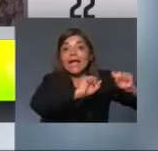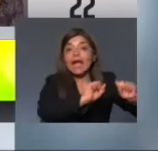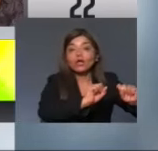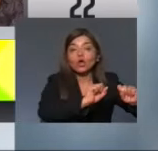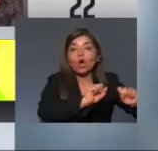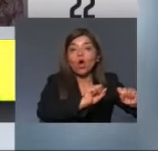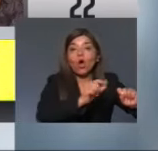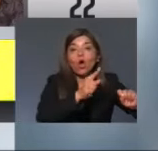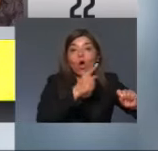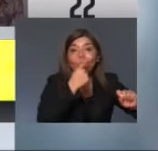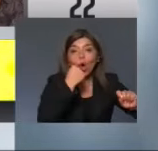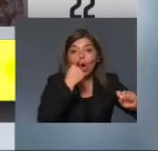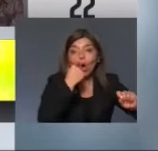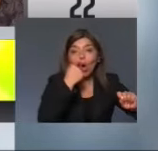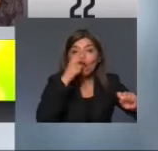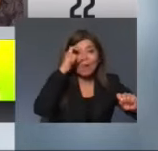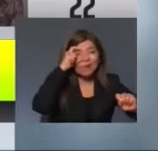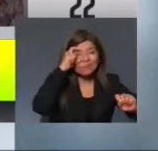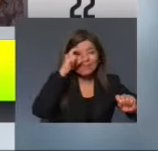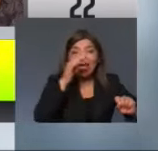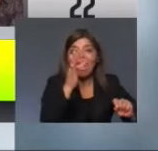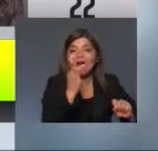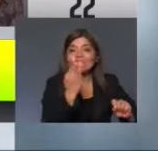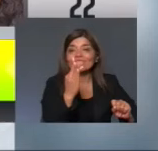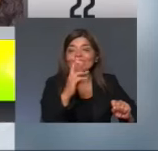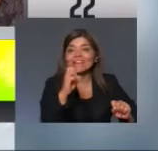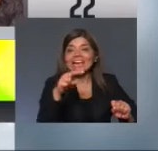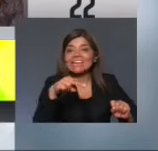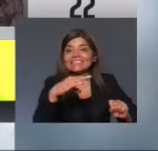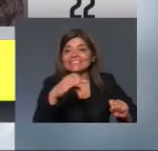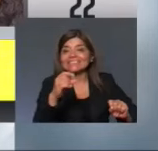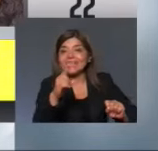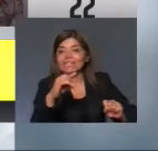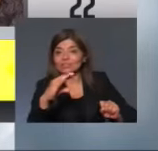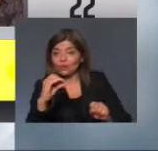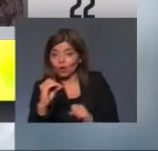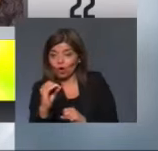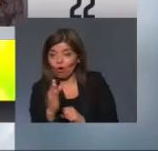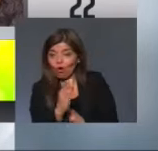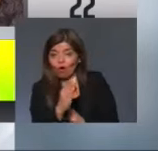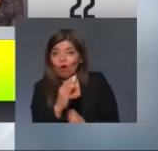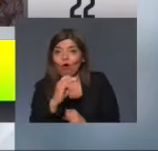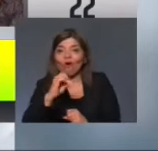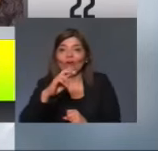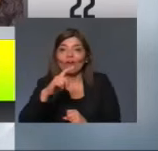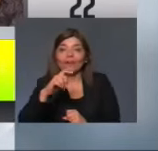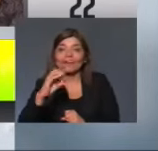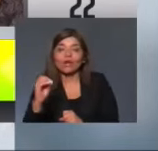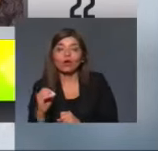Magdalena Santelices con 2 votos. Pero Desbordes fue más que Orrego. Claro, acá ganó Francisco Rego. Sí, Desbordes fue